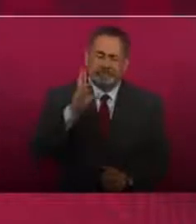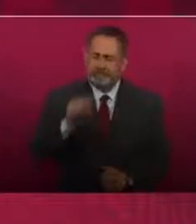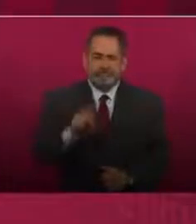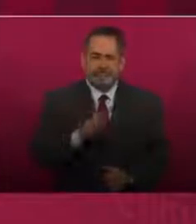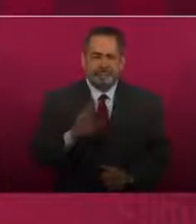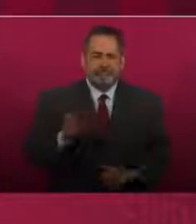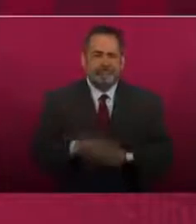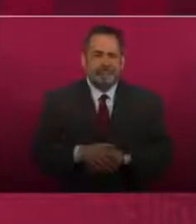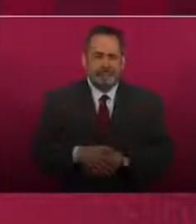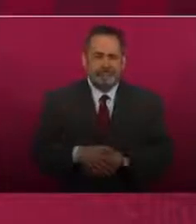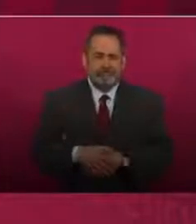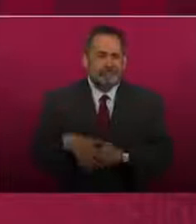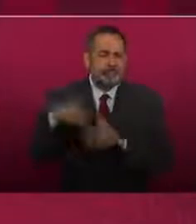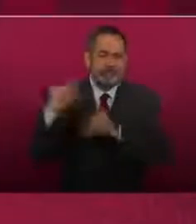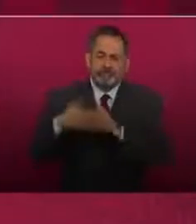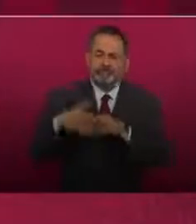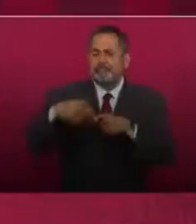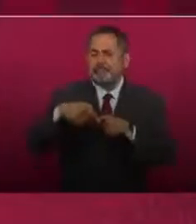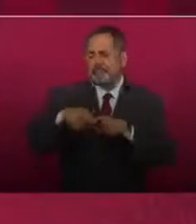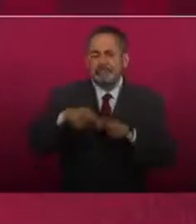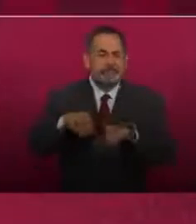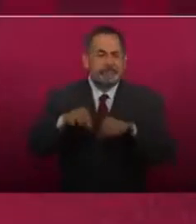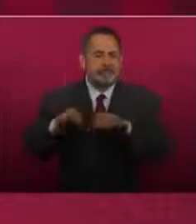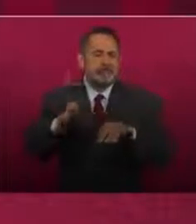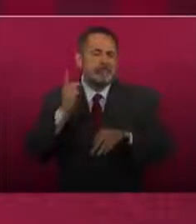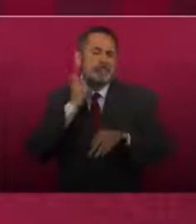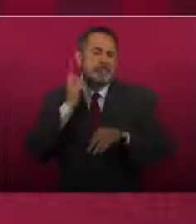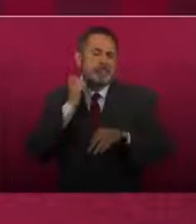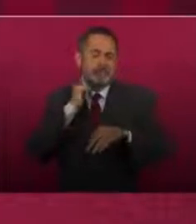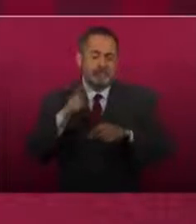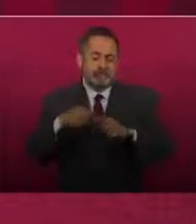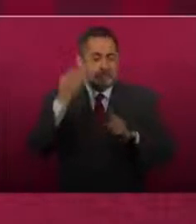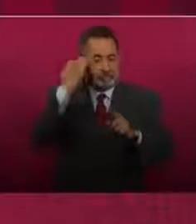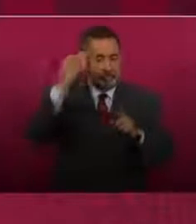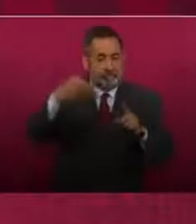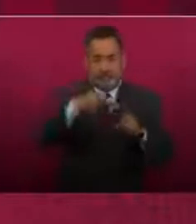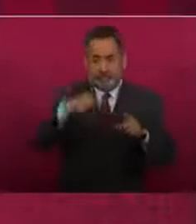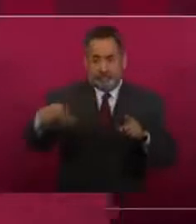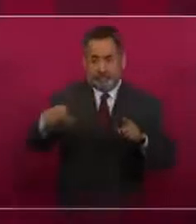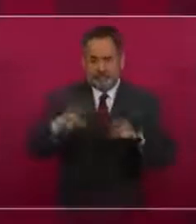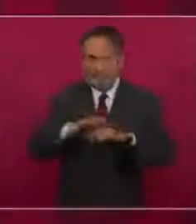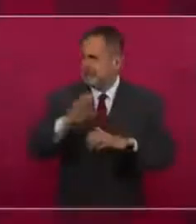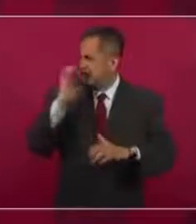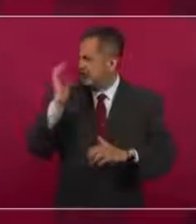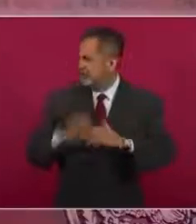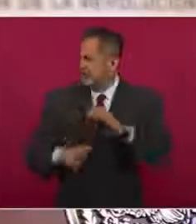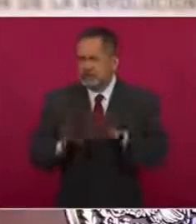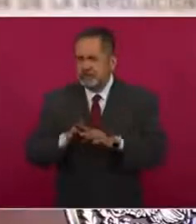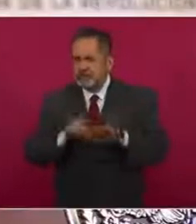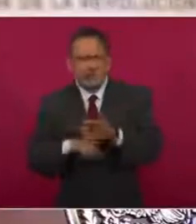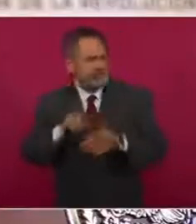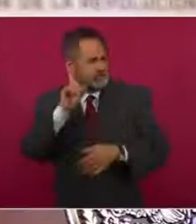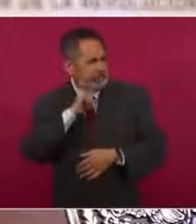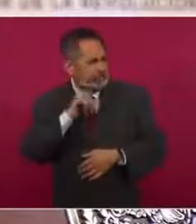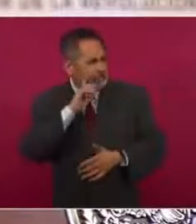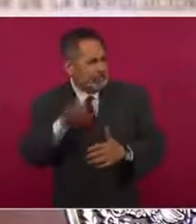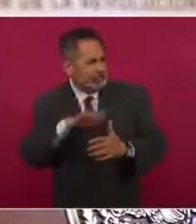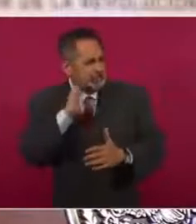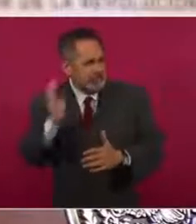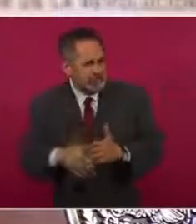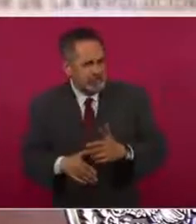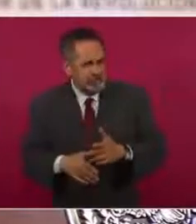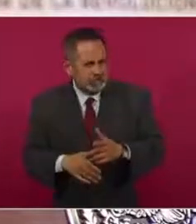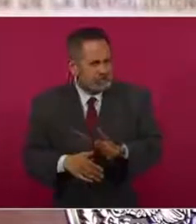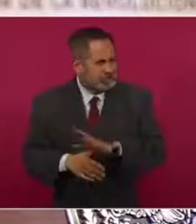ninguna actividad legislativa en este periodo ordinario, creo que terminan mañana.